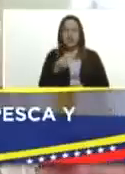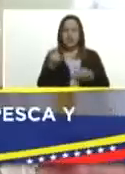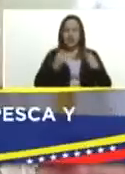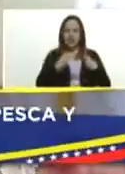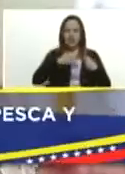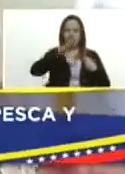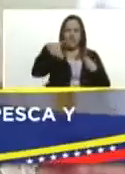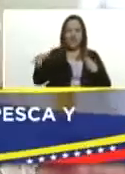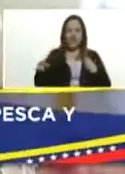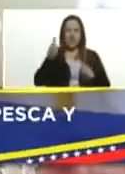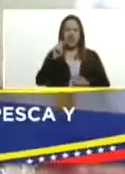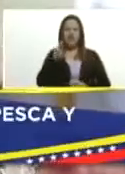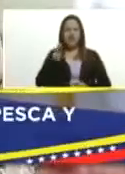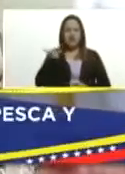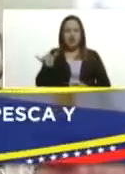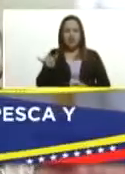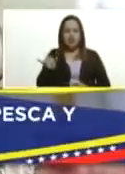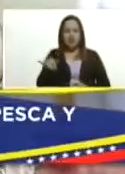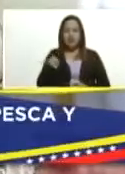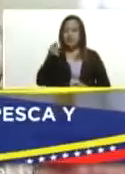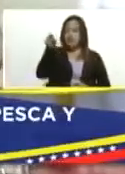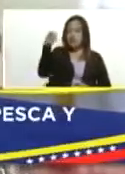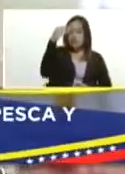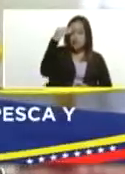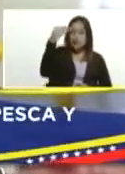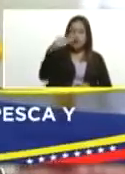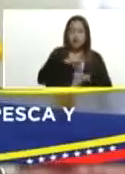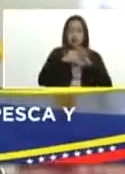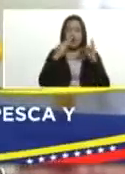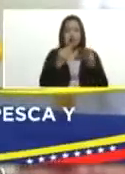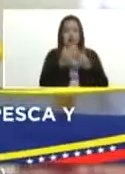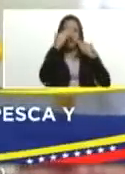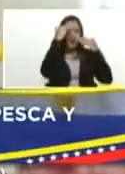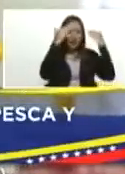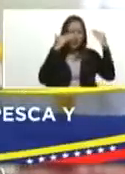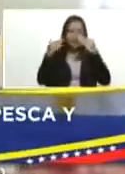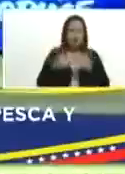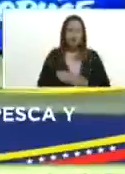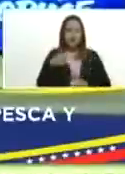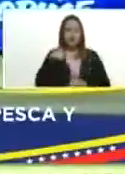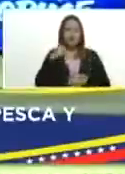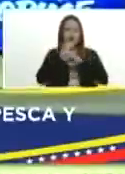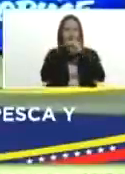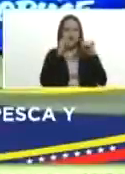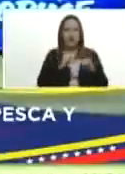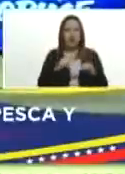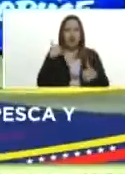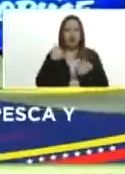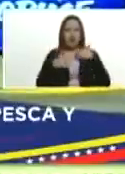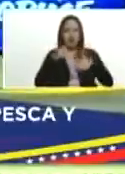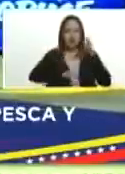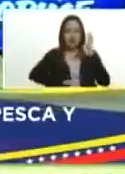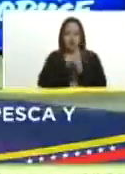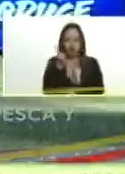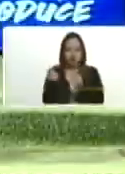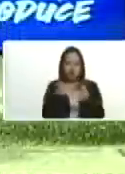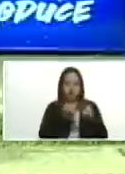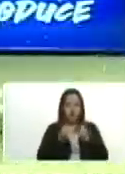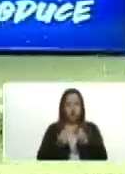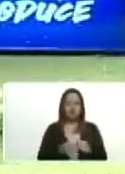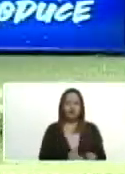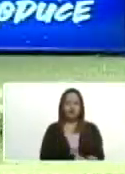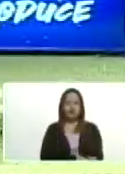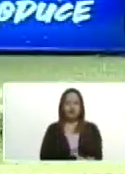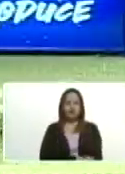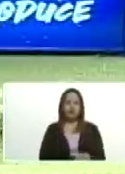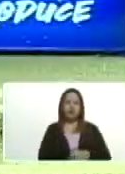donde esté Tiburcio, él y a su familia, mi saludo, pues. Bueno, estoy muy contento. Hoy miércoles productivo. Es